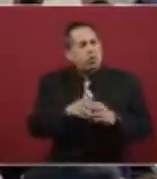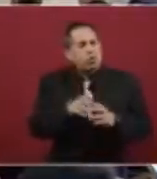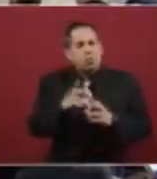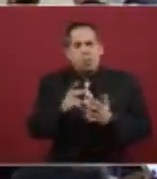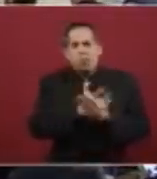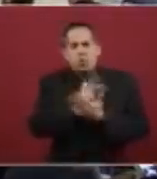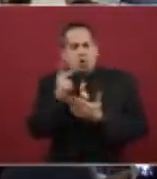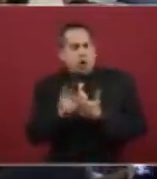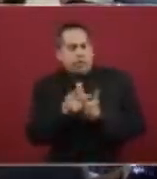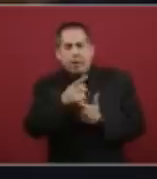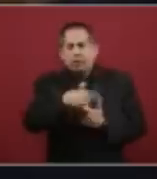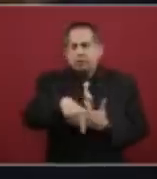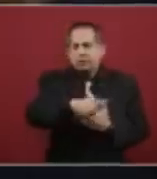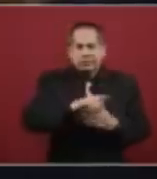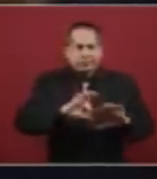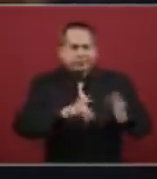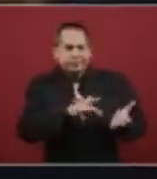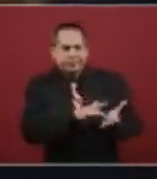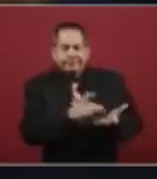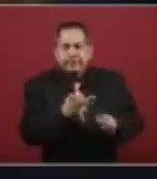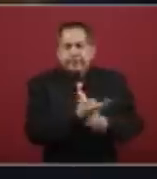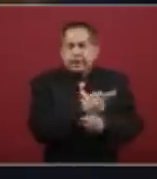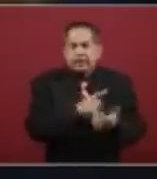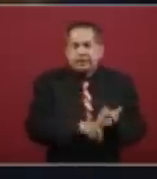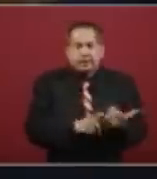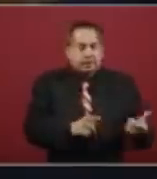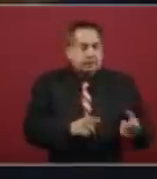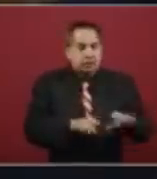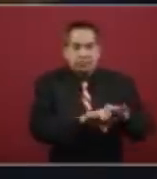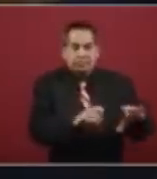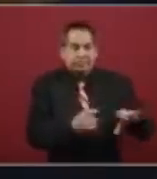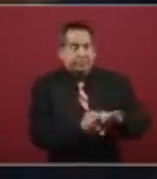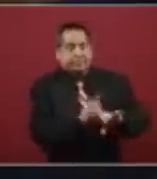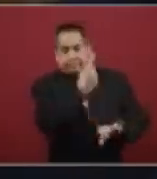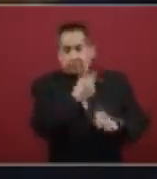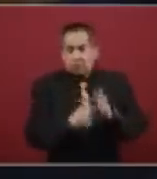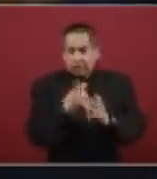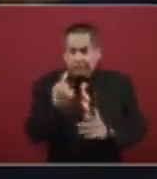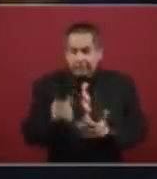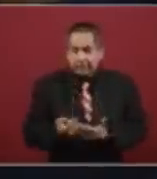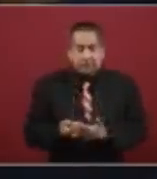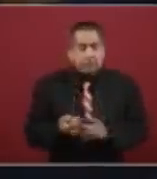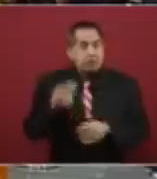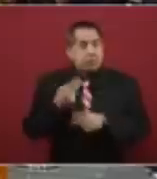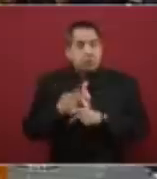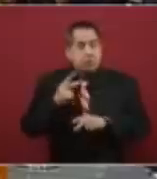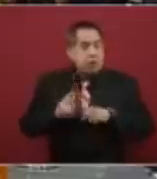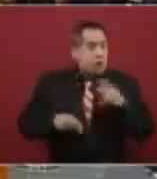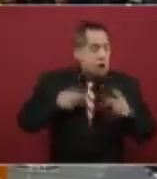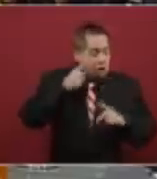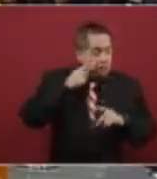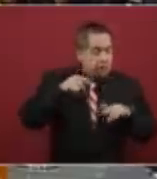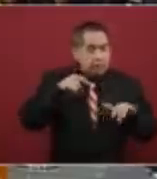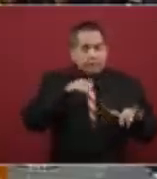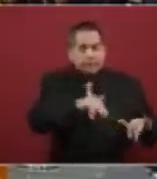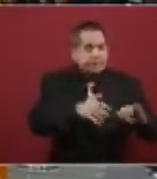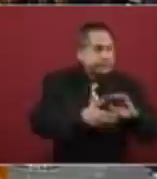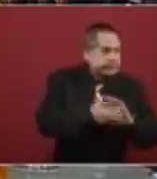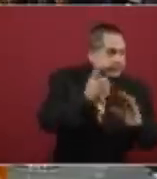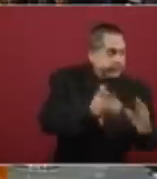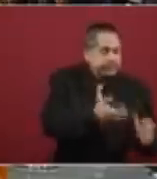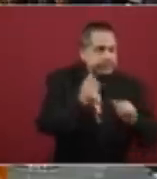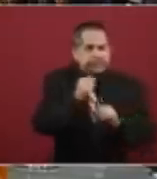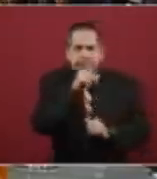esas zonas por donde pasan los ductos? Porque sí llama la atención que en estos casos no ha habido gente que va a los ductos, a las